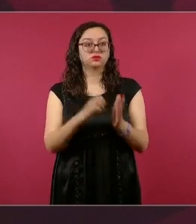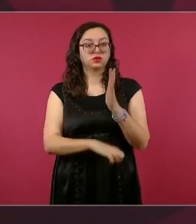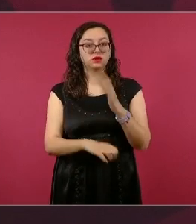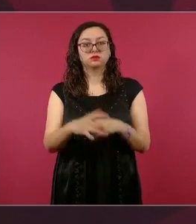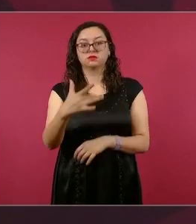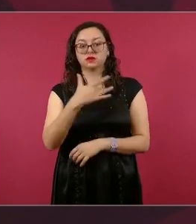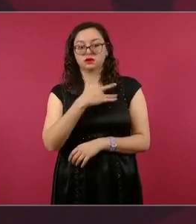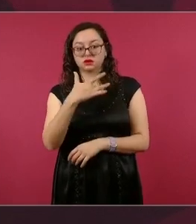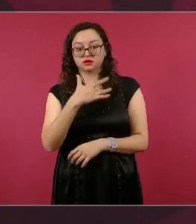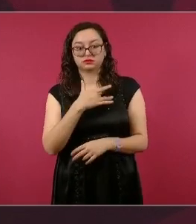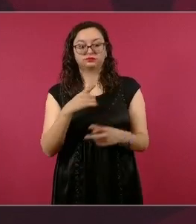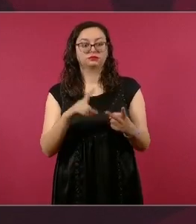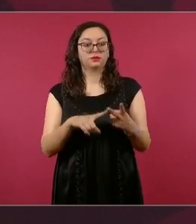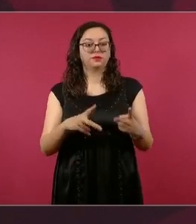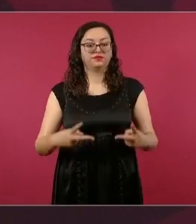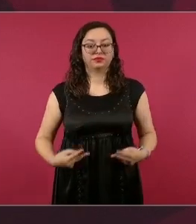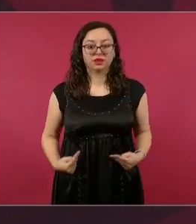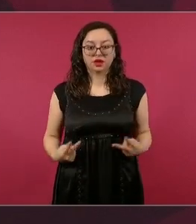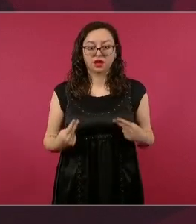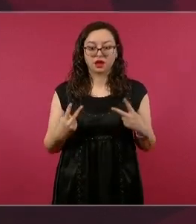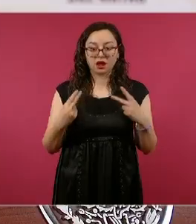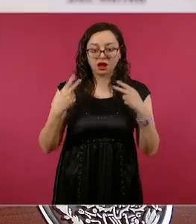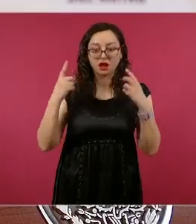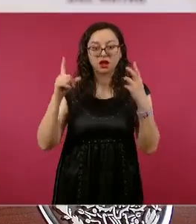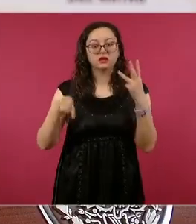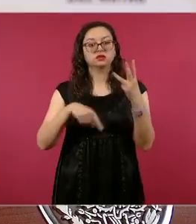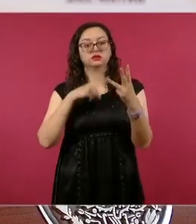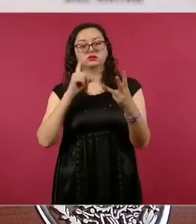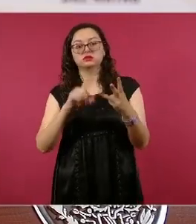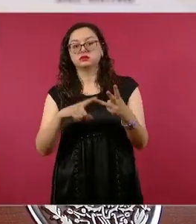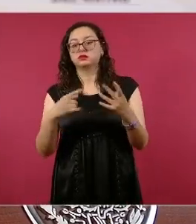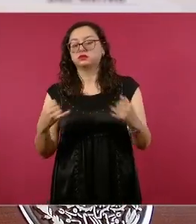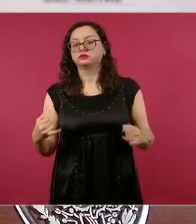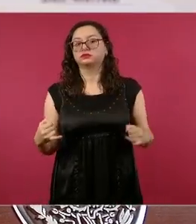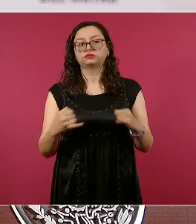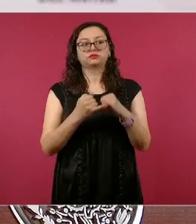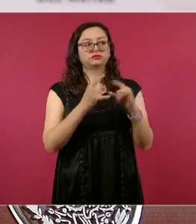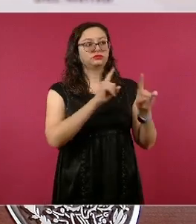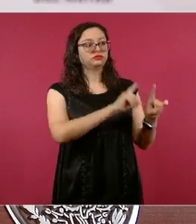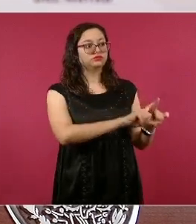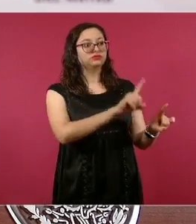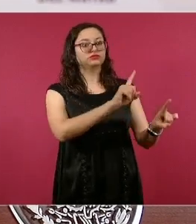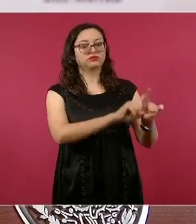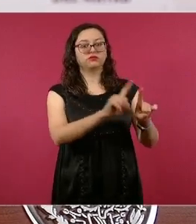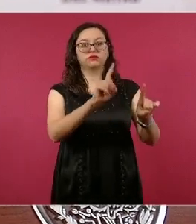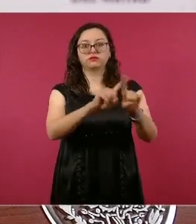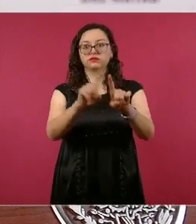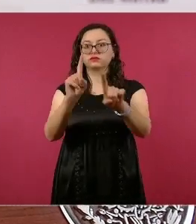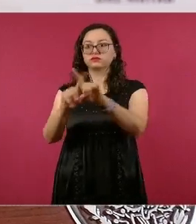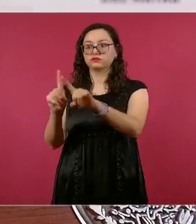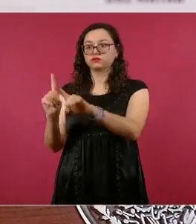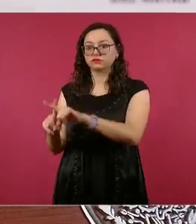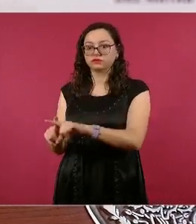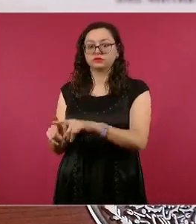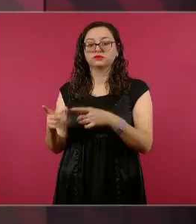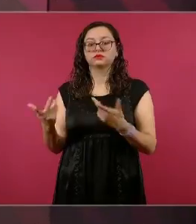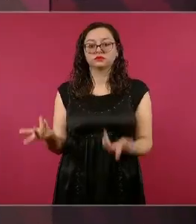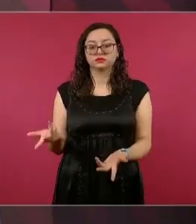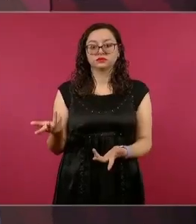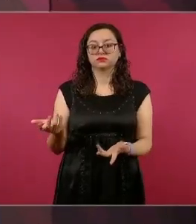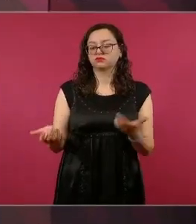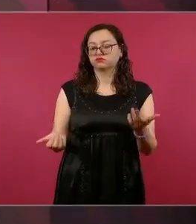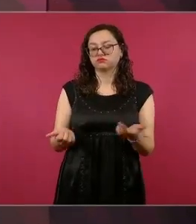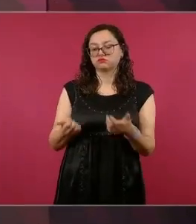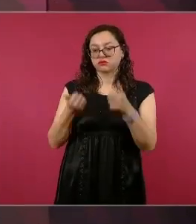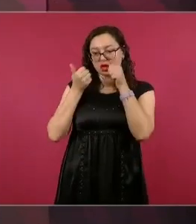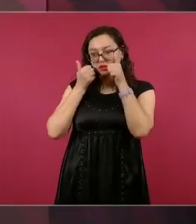cardiología, cancerología y otros institutos en la Ciudad de México, ya toda la atención es gratuita.